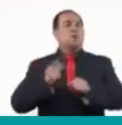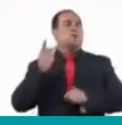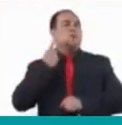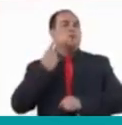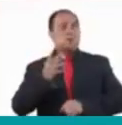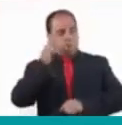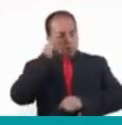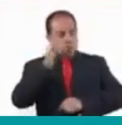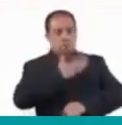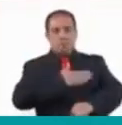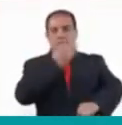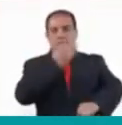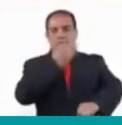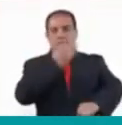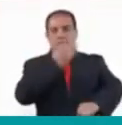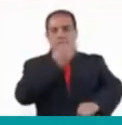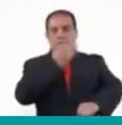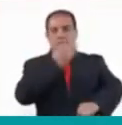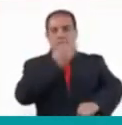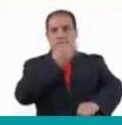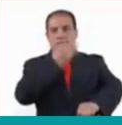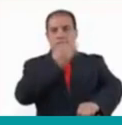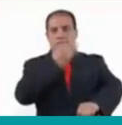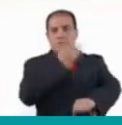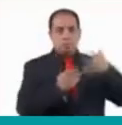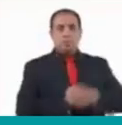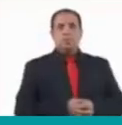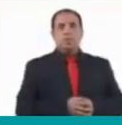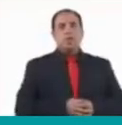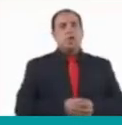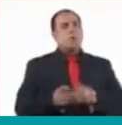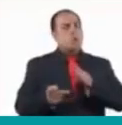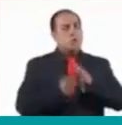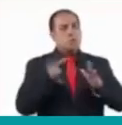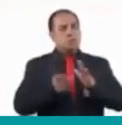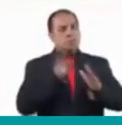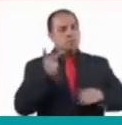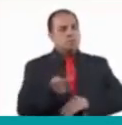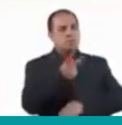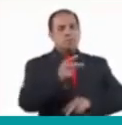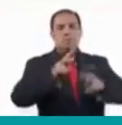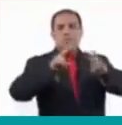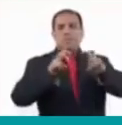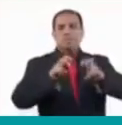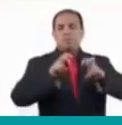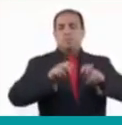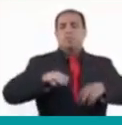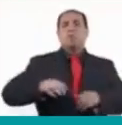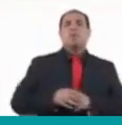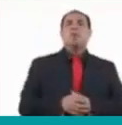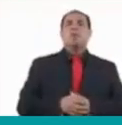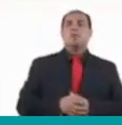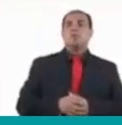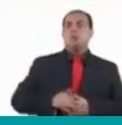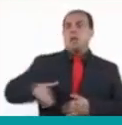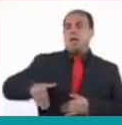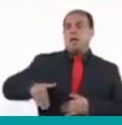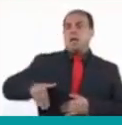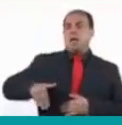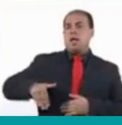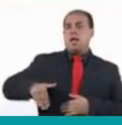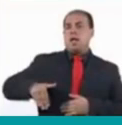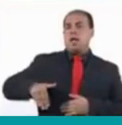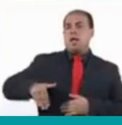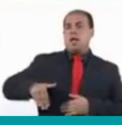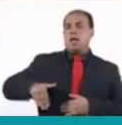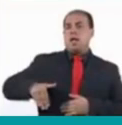Hola, buenas tardes. Son varias preguntas, y insistiendo un poco ahora con lo que preguntaba mi compañero Jonás, ¿el